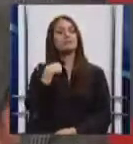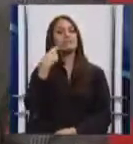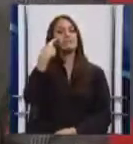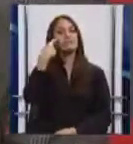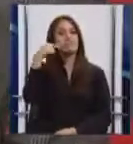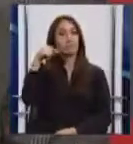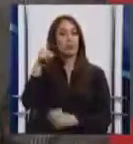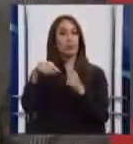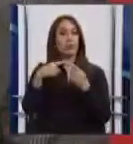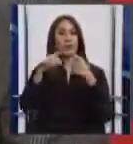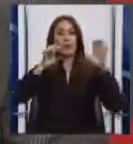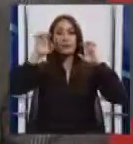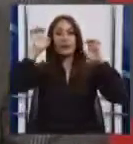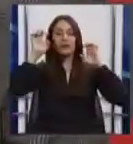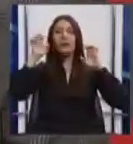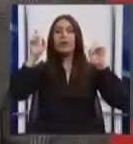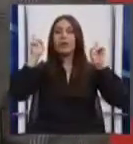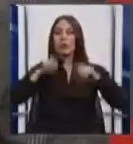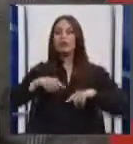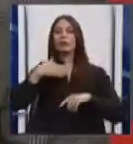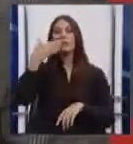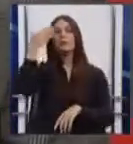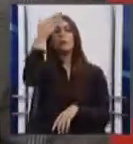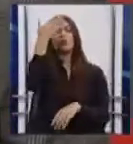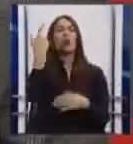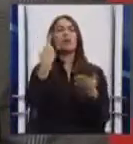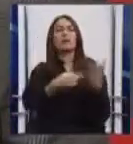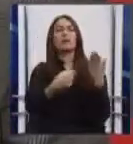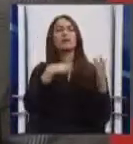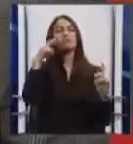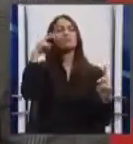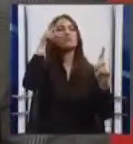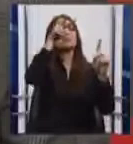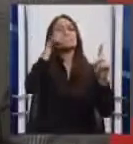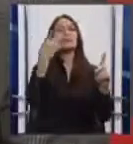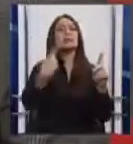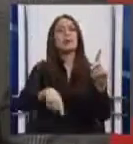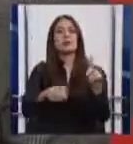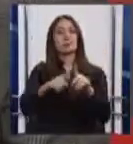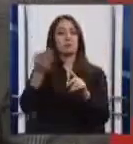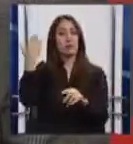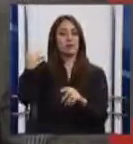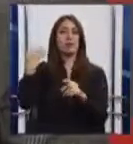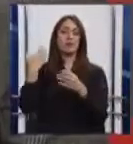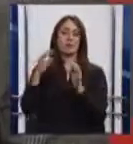en estrategia a hacer las estrategias a futuro. El pasado es importante, pero el pasado es